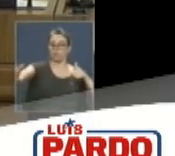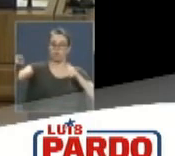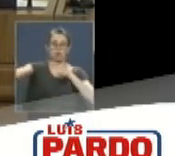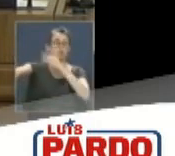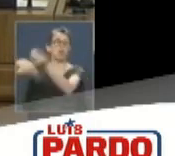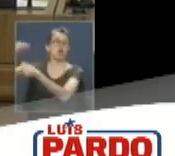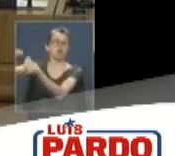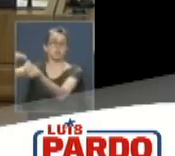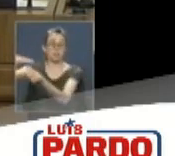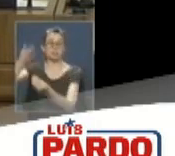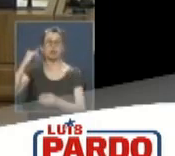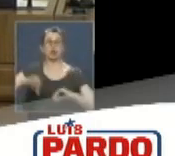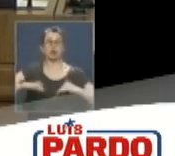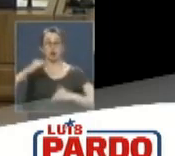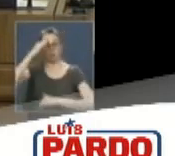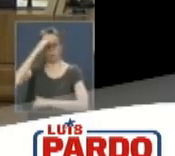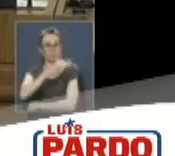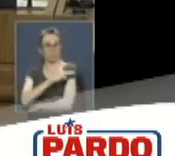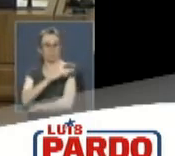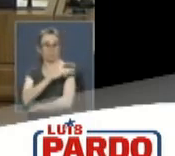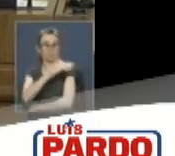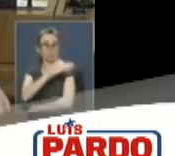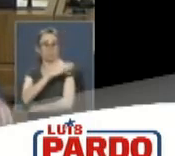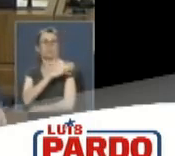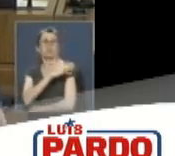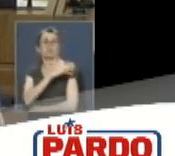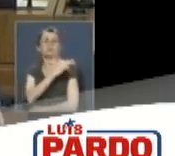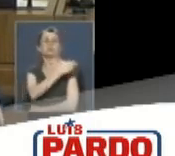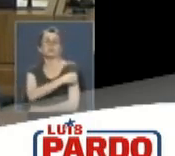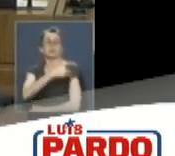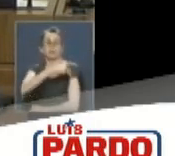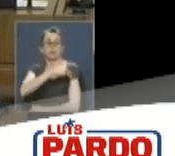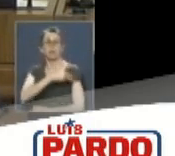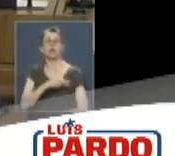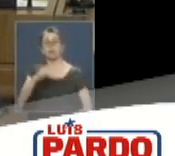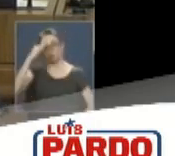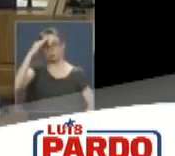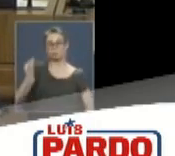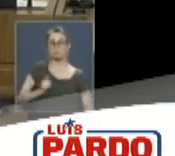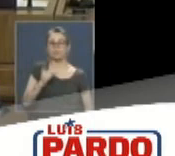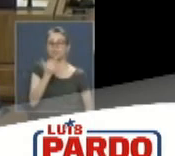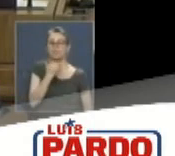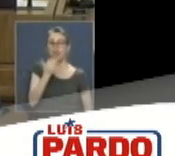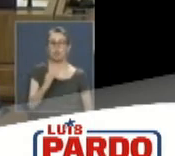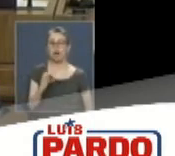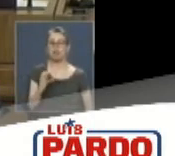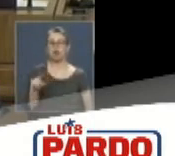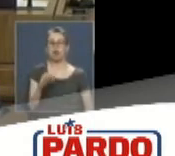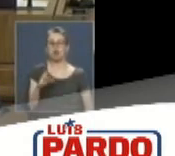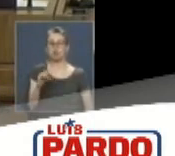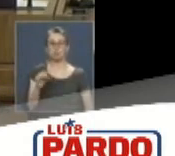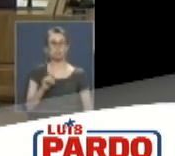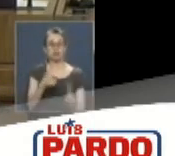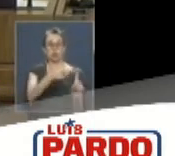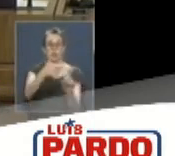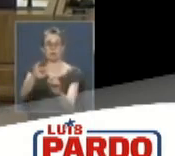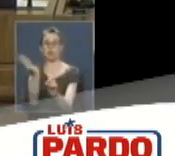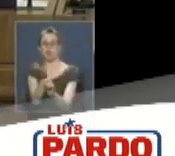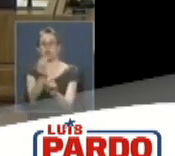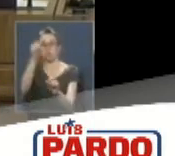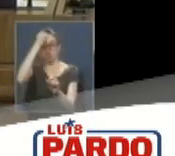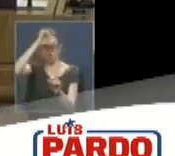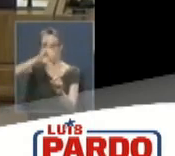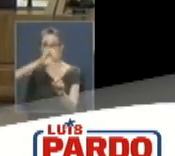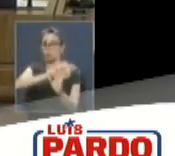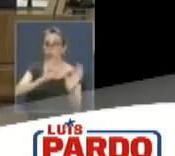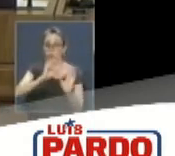los hechos eran jóvenes subalternos, caos, subtenientes, incluso soldados conscriptos, que no mataron a nadie, no torturaron a nadie, que